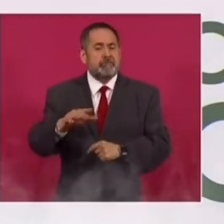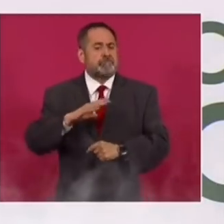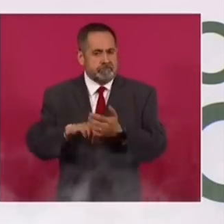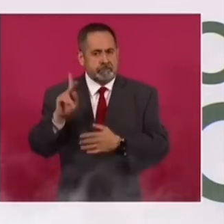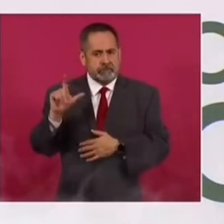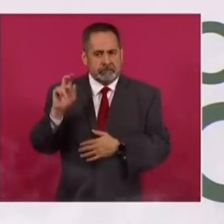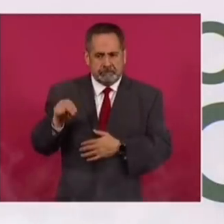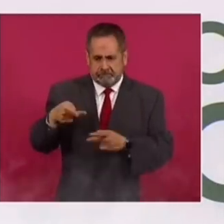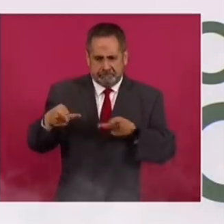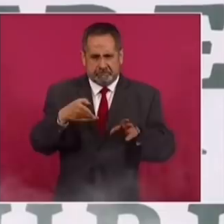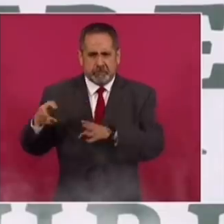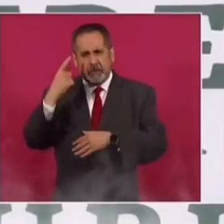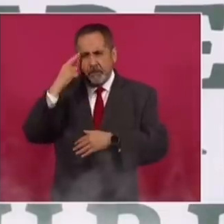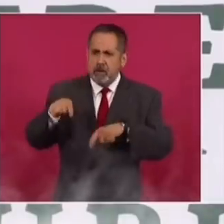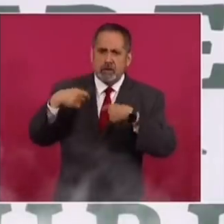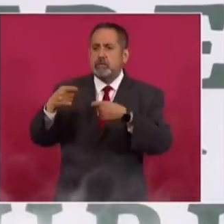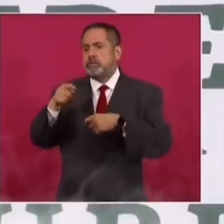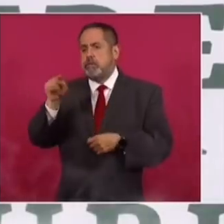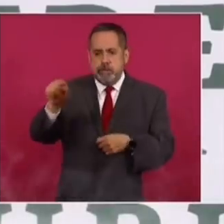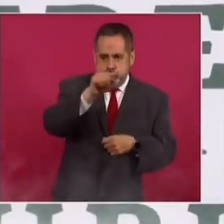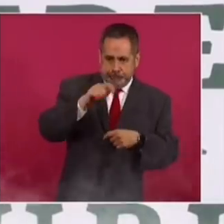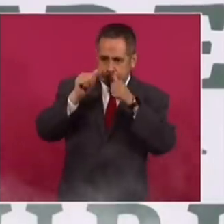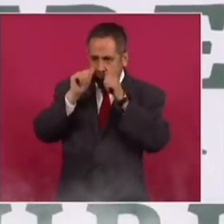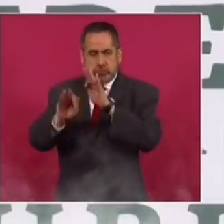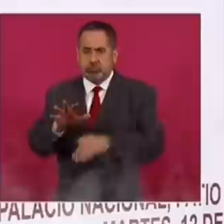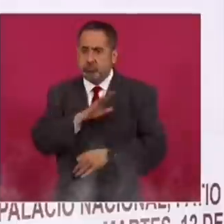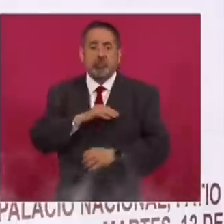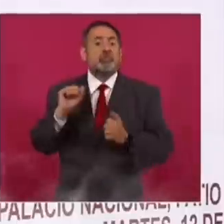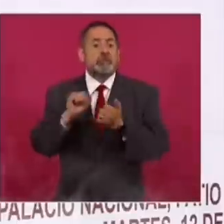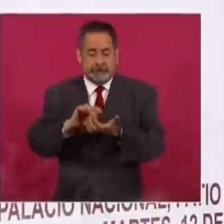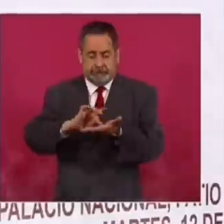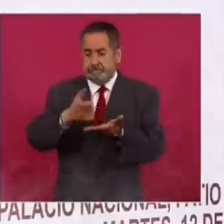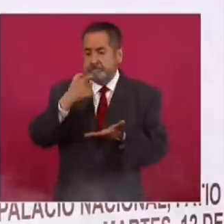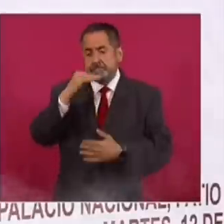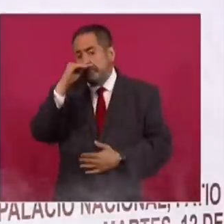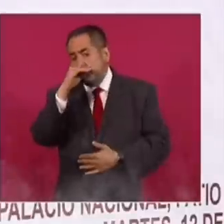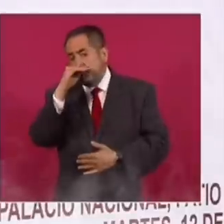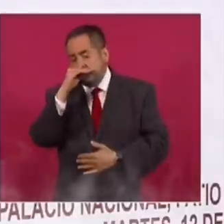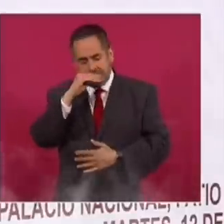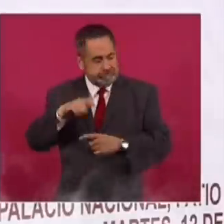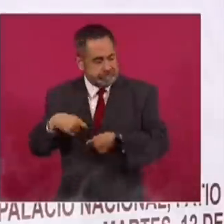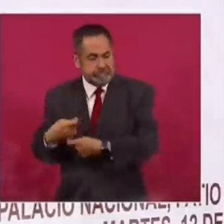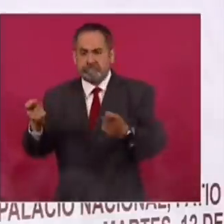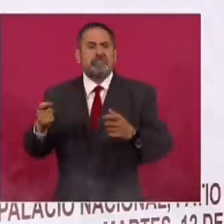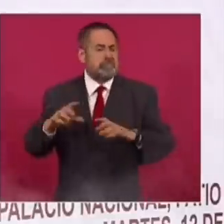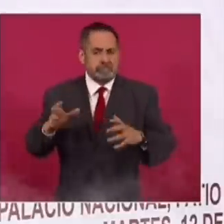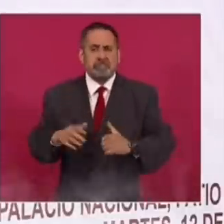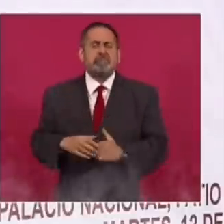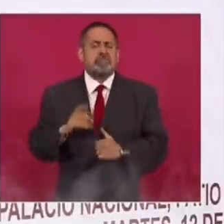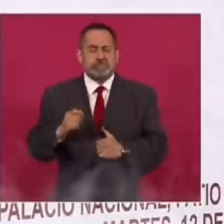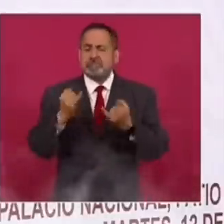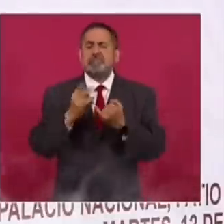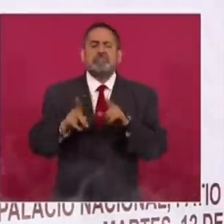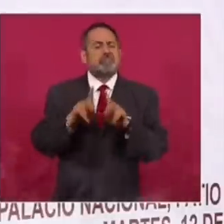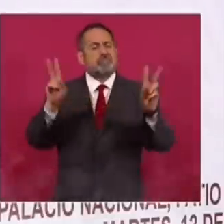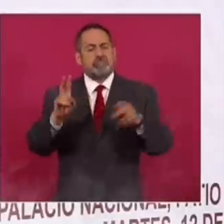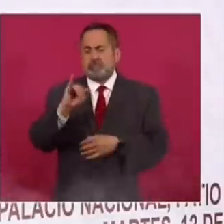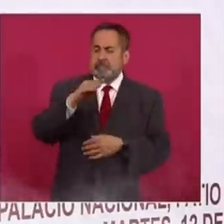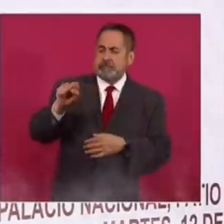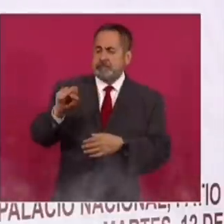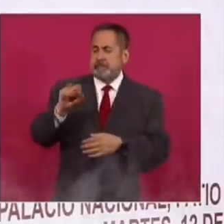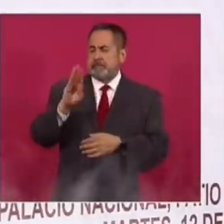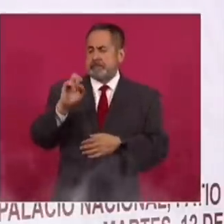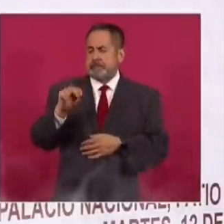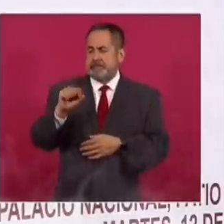para garantizar atención médica de calidad y medicamentos gratuitos a toda la población el modelo que estamos aplicando es el de linz bienestar